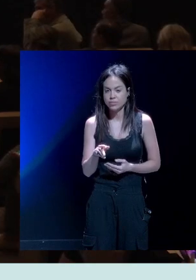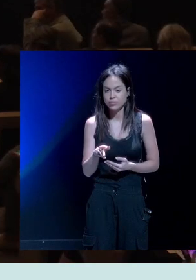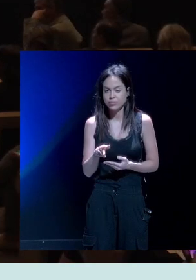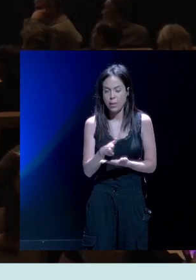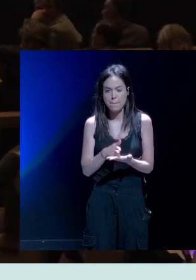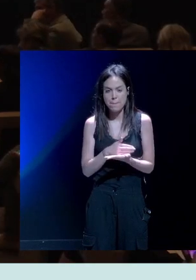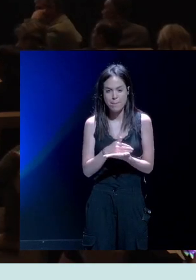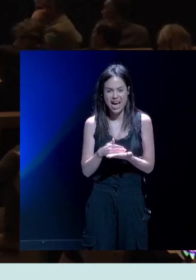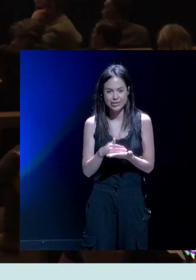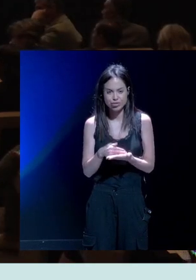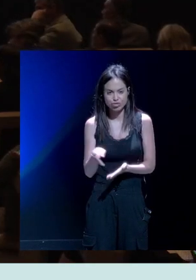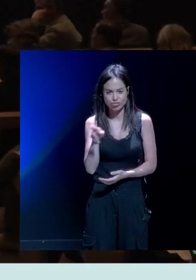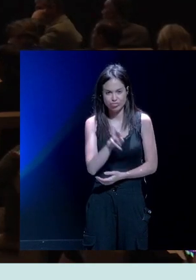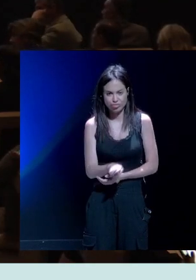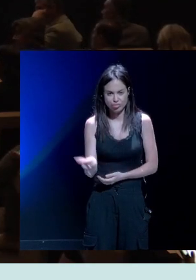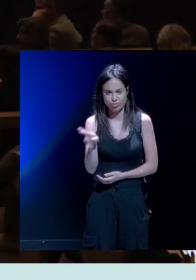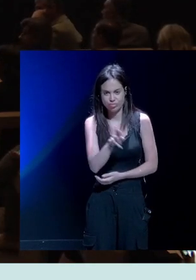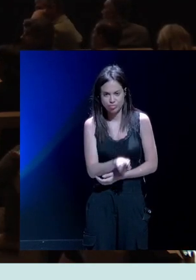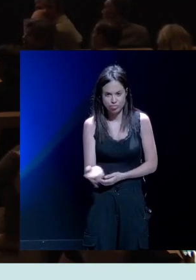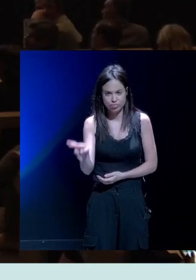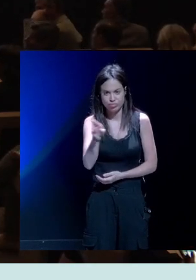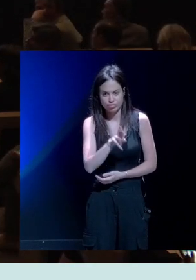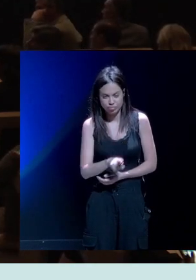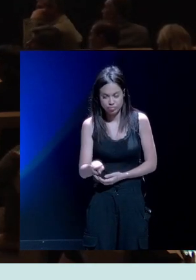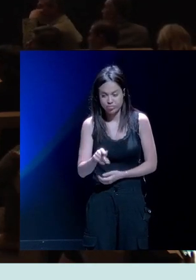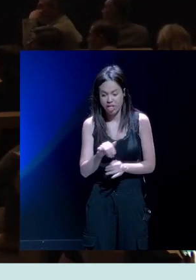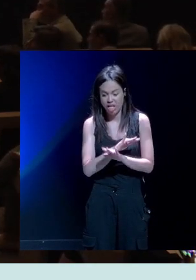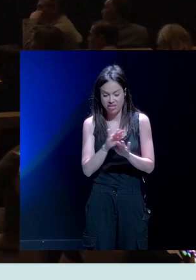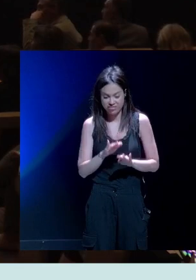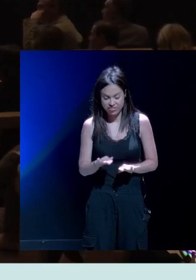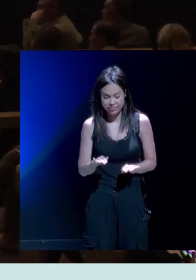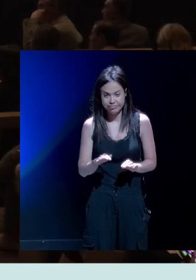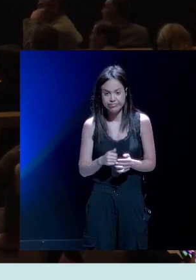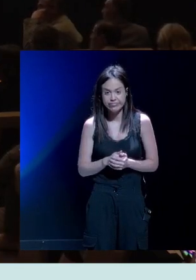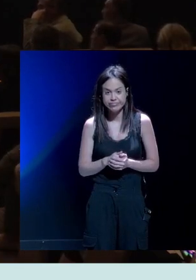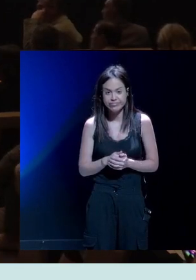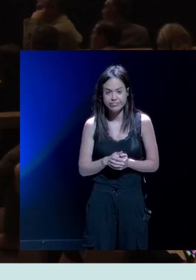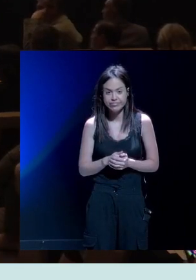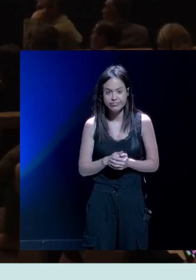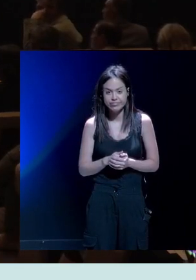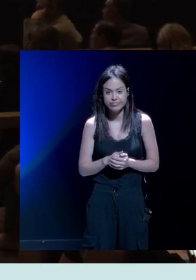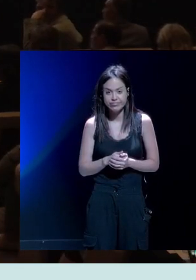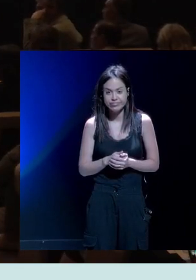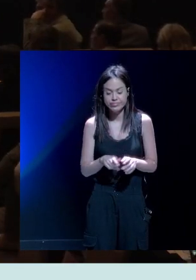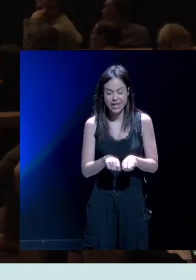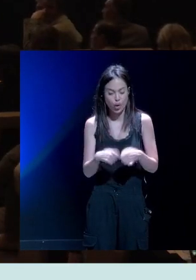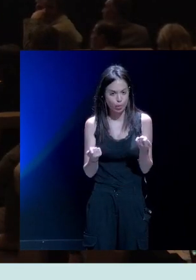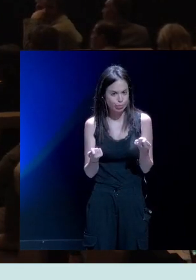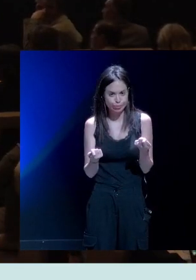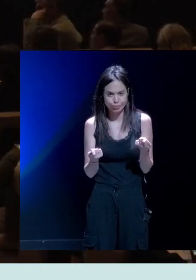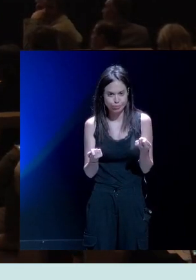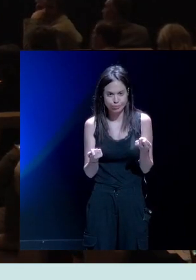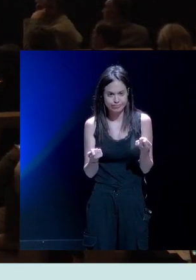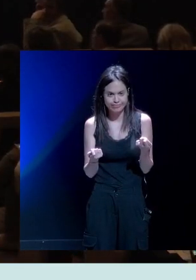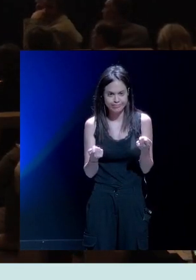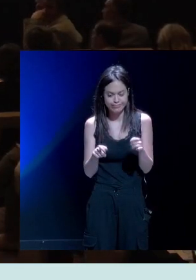en los pueblos donde están sufriéndose extrema despoblación, y esto es lo único que ha hecho es provocar una ruptura tremenda, ¿no?,